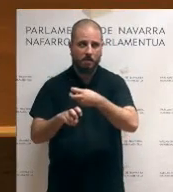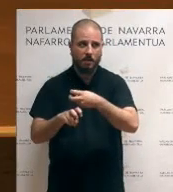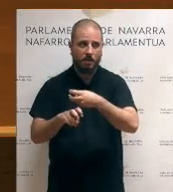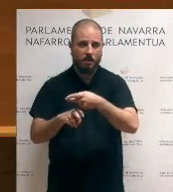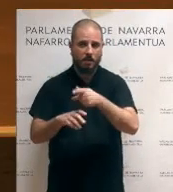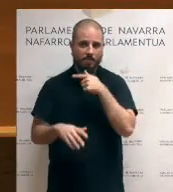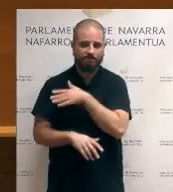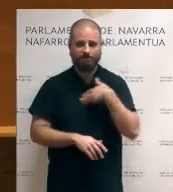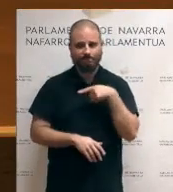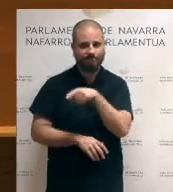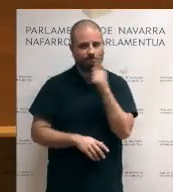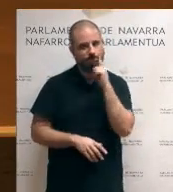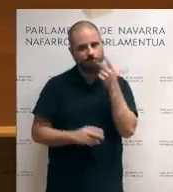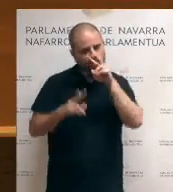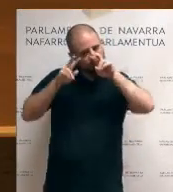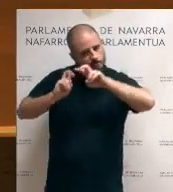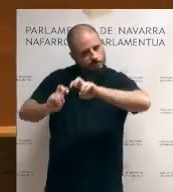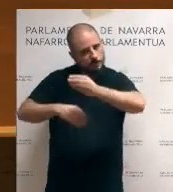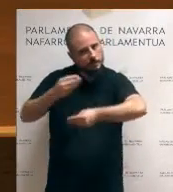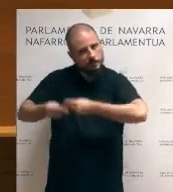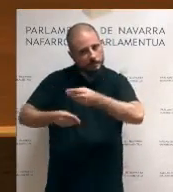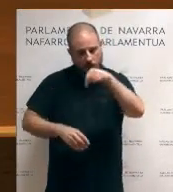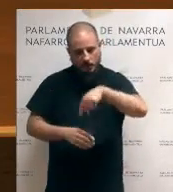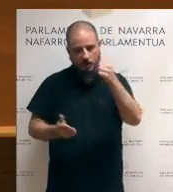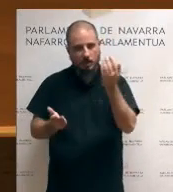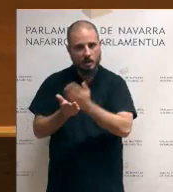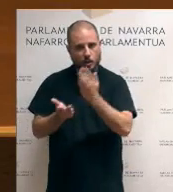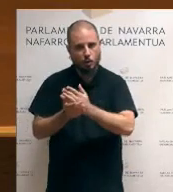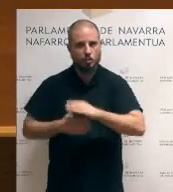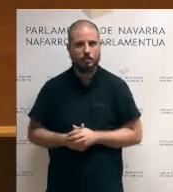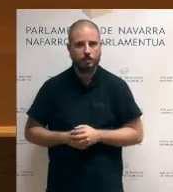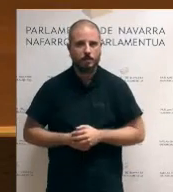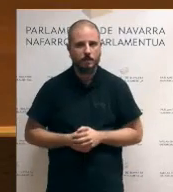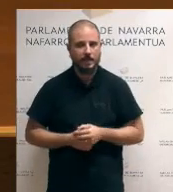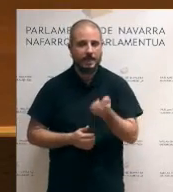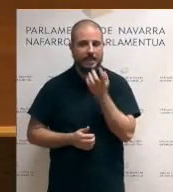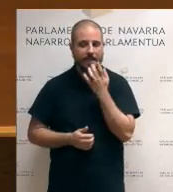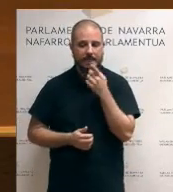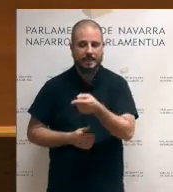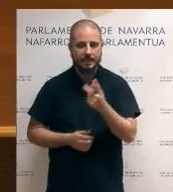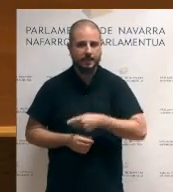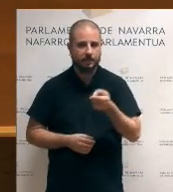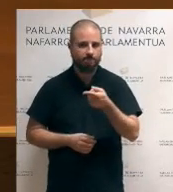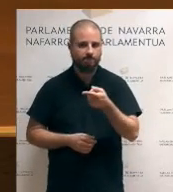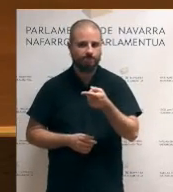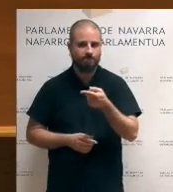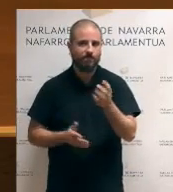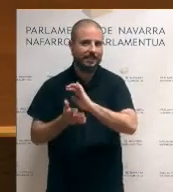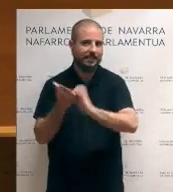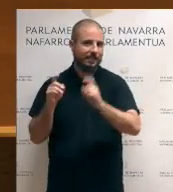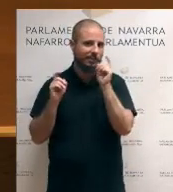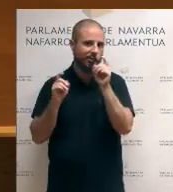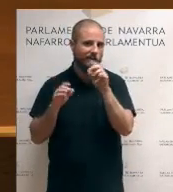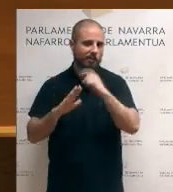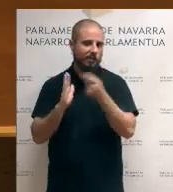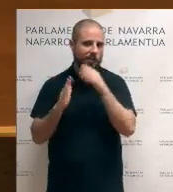que se realice este estudio durante el presente curso y pediremos, si así se confirma, la retirada de cualquier texto educativo que no cumpla con